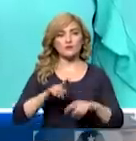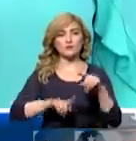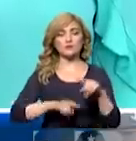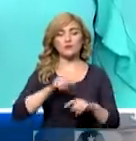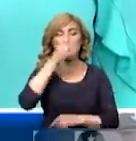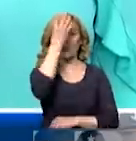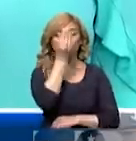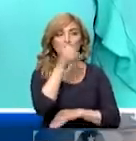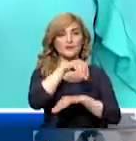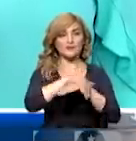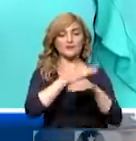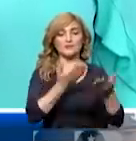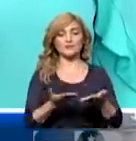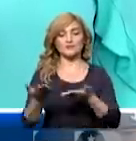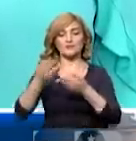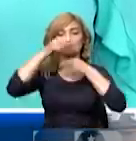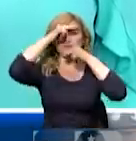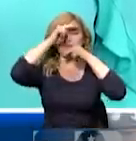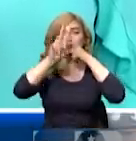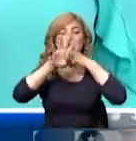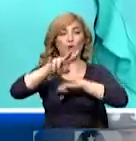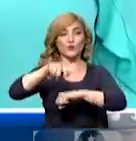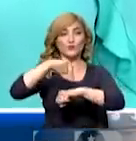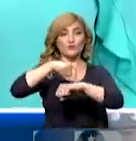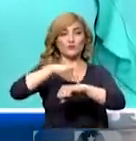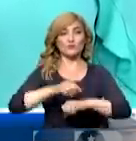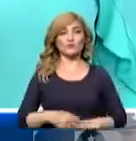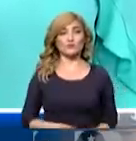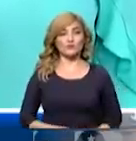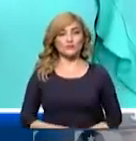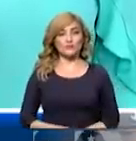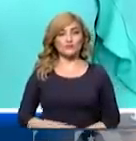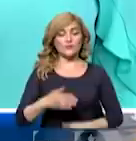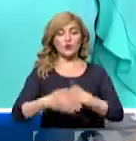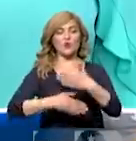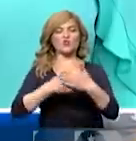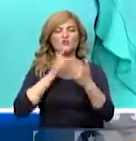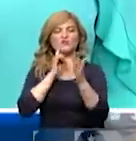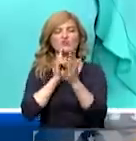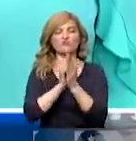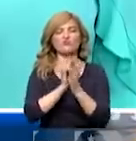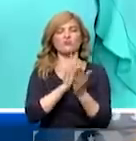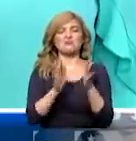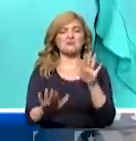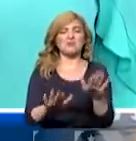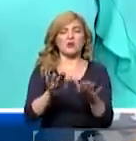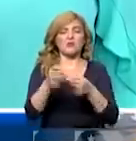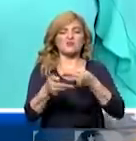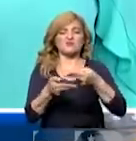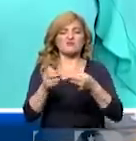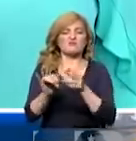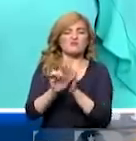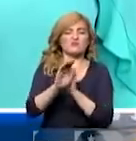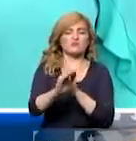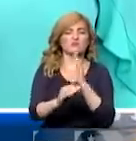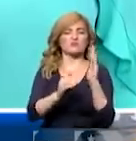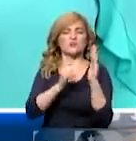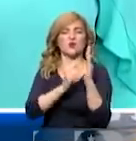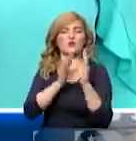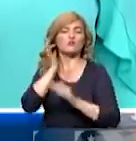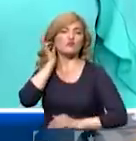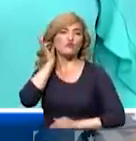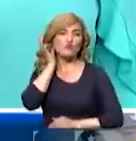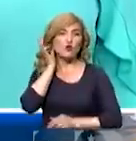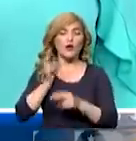Amigos, ¿qué tal? Buenas tardes, bienvenidos a 24 horas. Se realiza una audiencia de formulación de cargos por supuesto lavado de activos en contra de María Sol